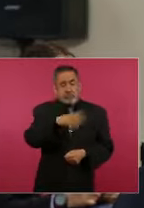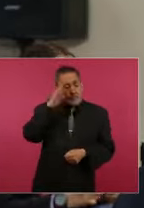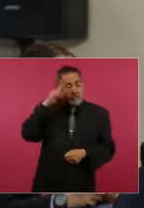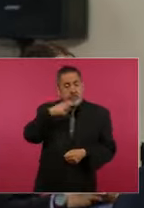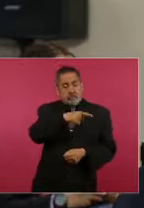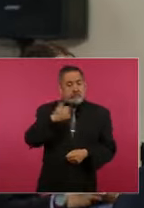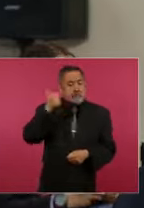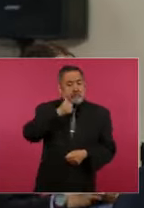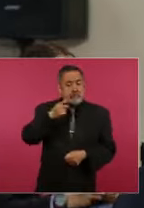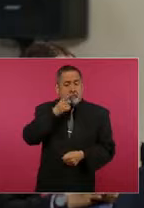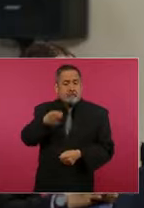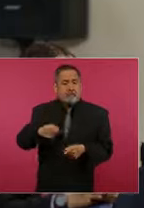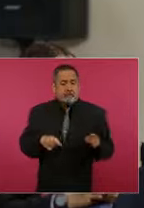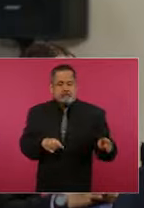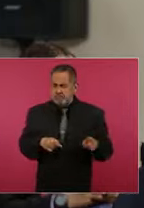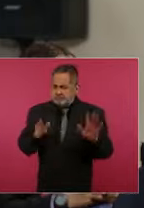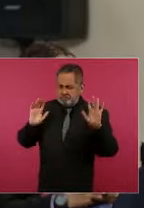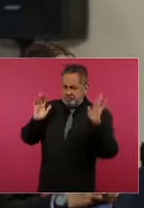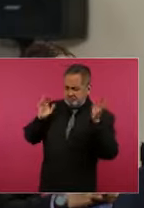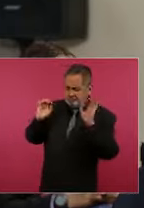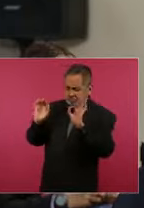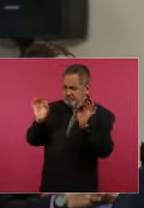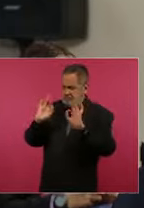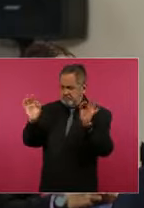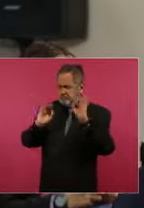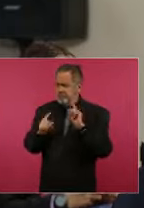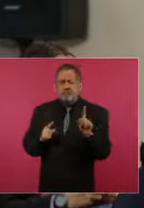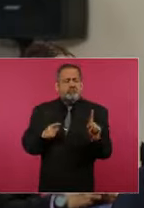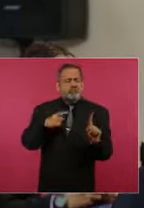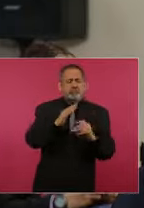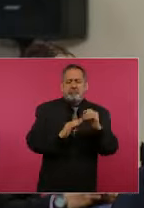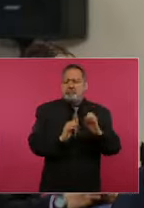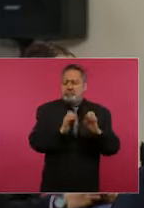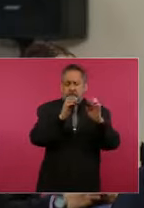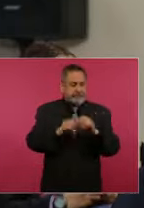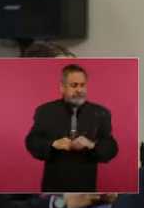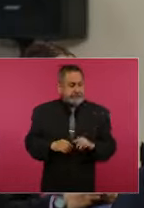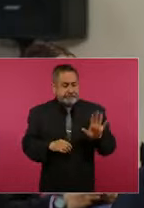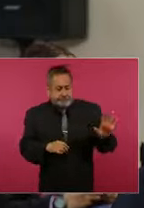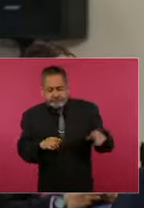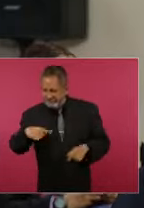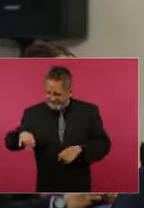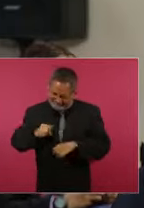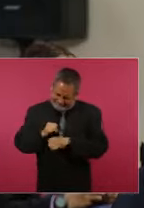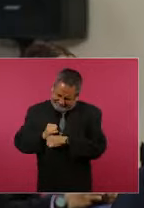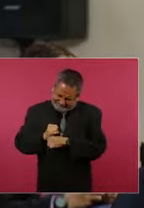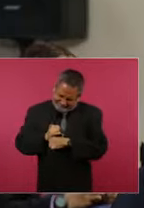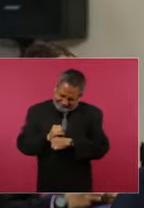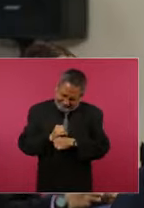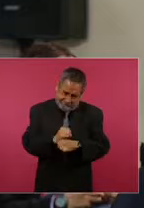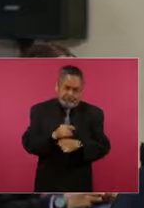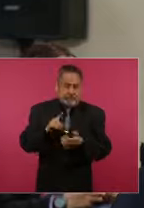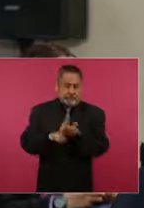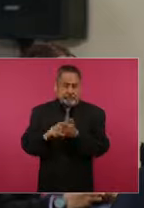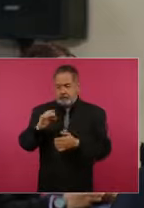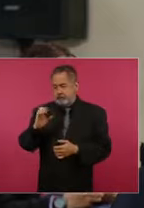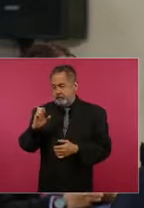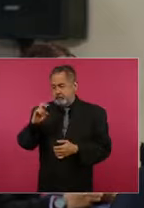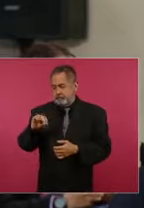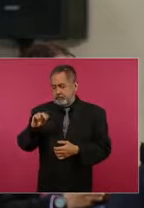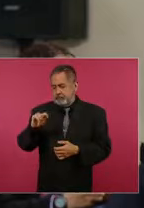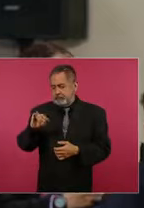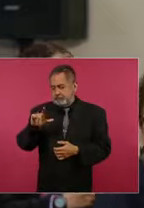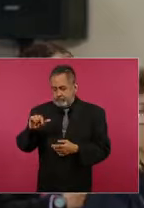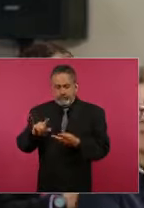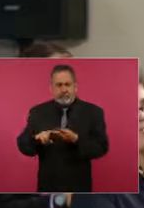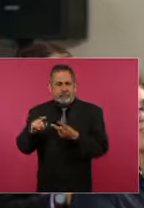que no le iban a encontrar nada más que lo inmobiliario. Bueno, nosotros hicimos una investigación en el canal del Centinela Informa en conjunto con